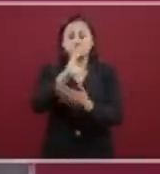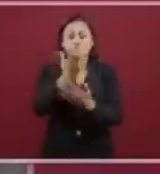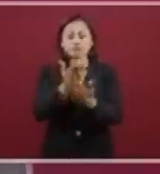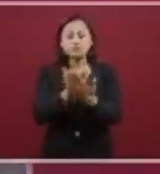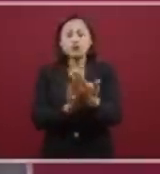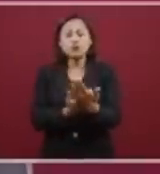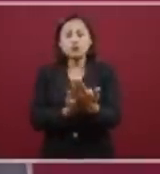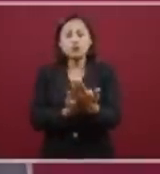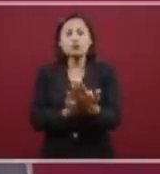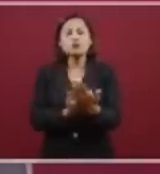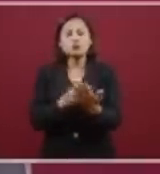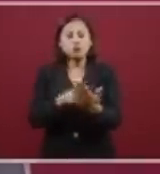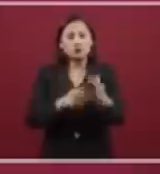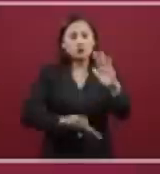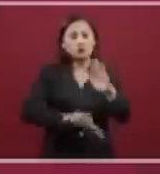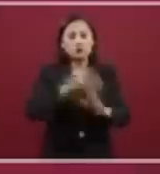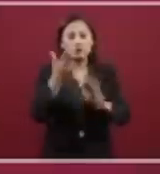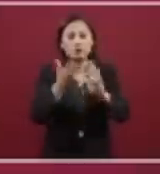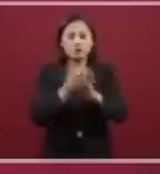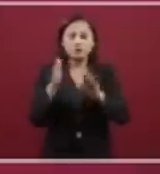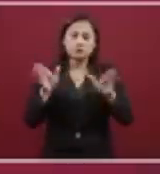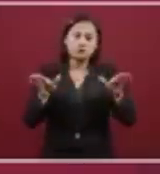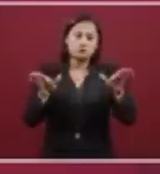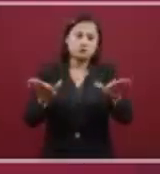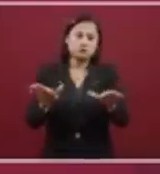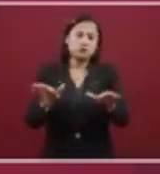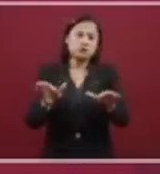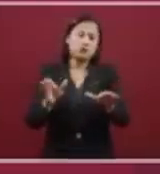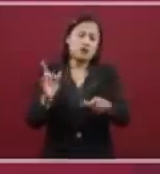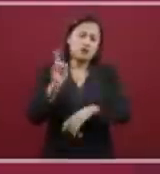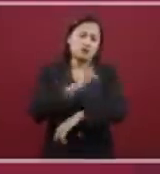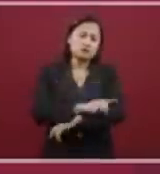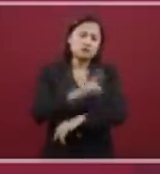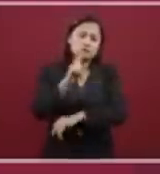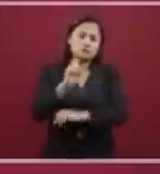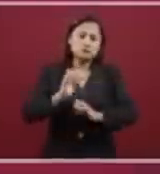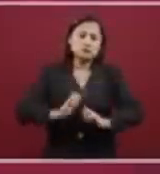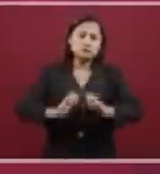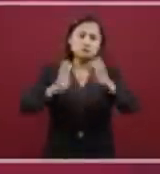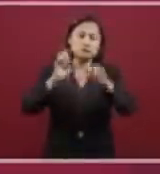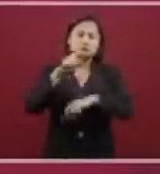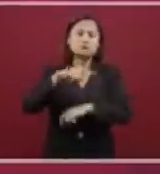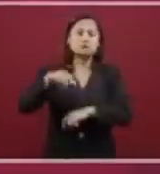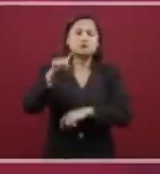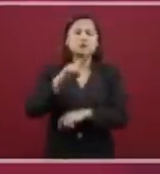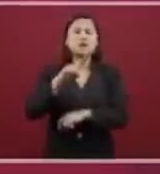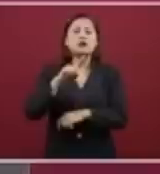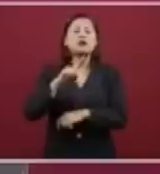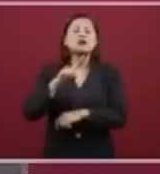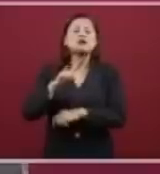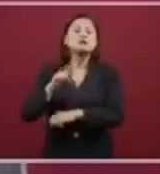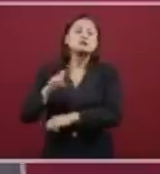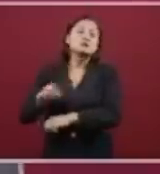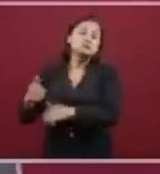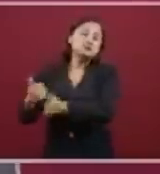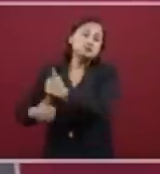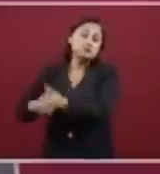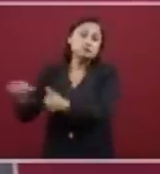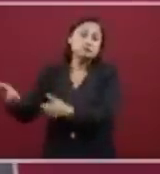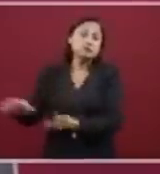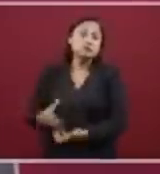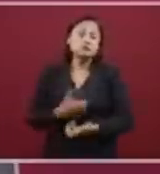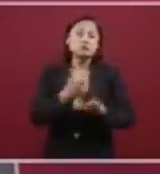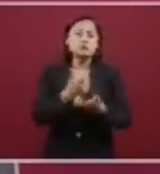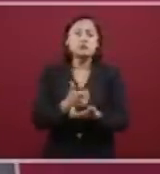el edificio terminal se licitó y adjudicó por un monto de 85 mil millones